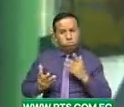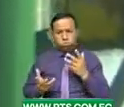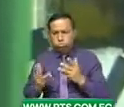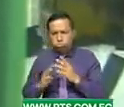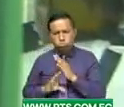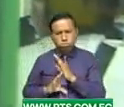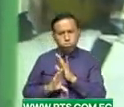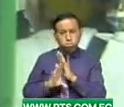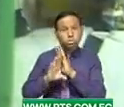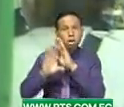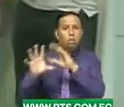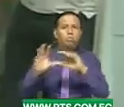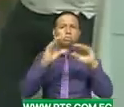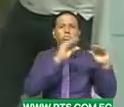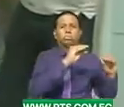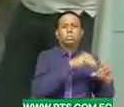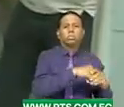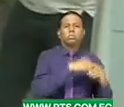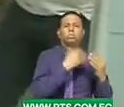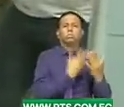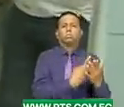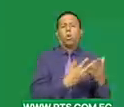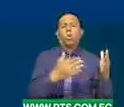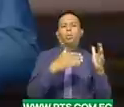informe jorge escobar